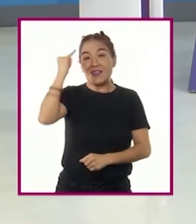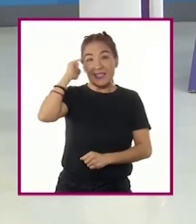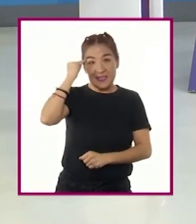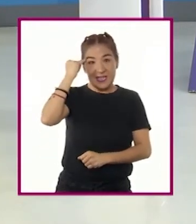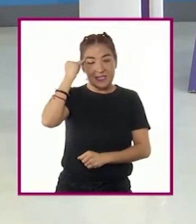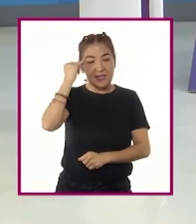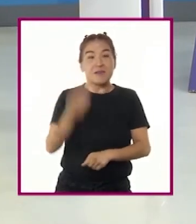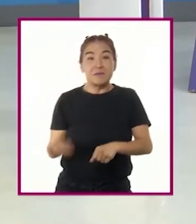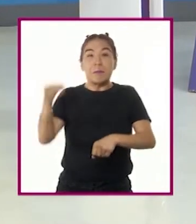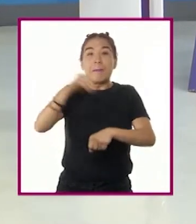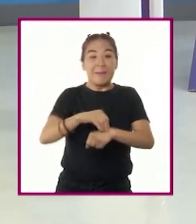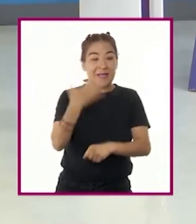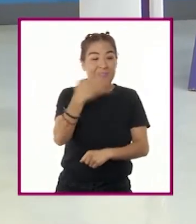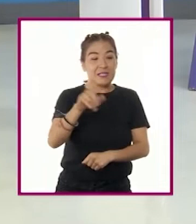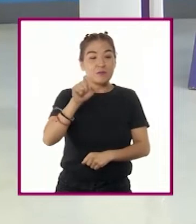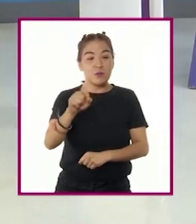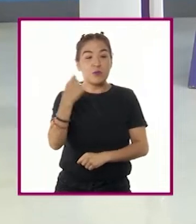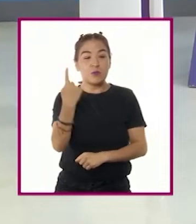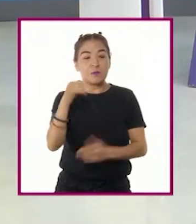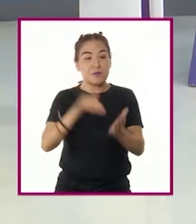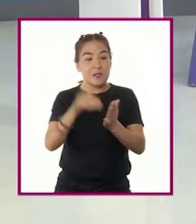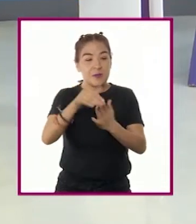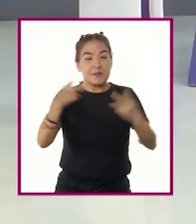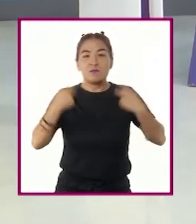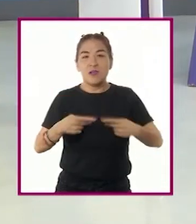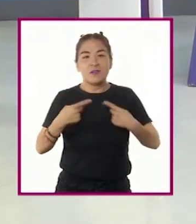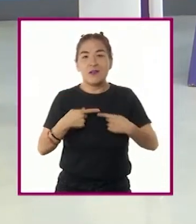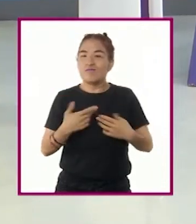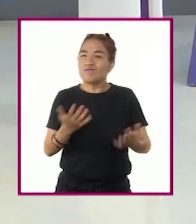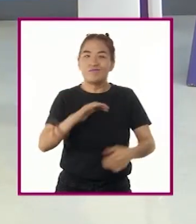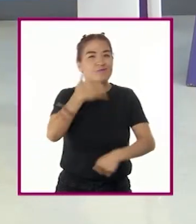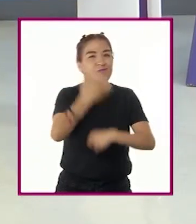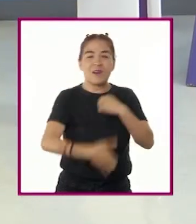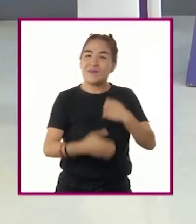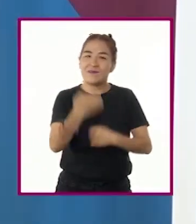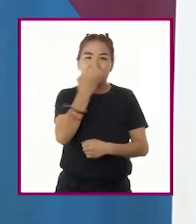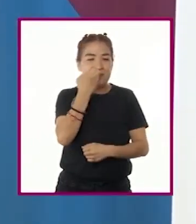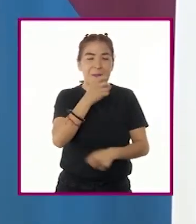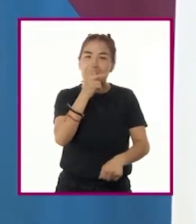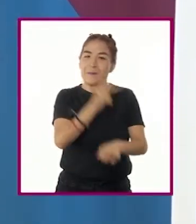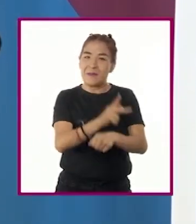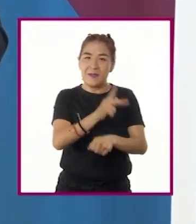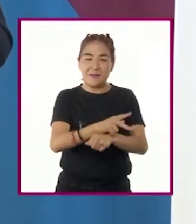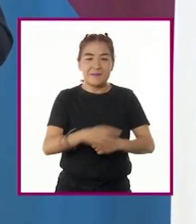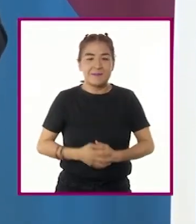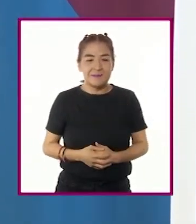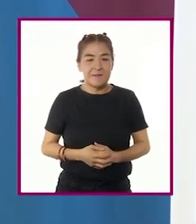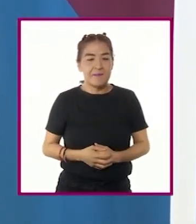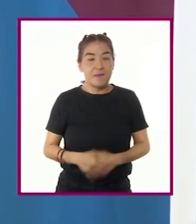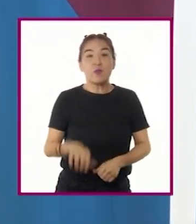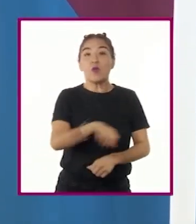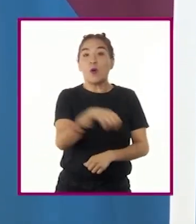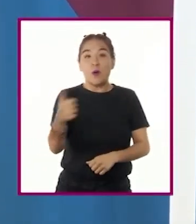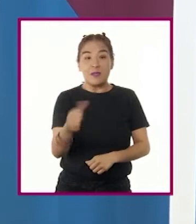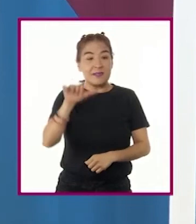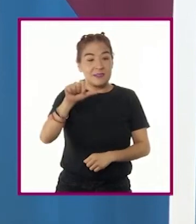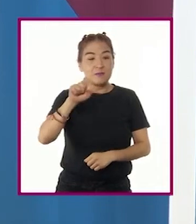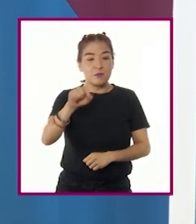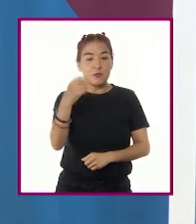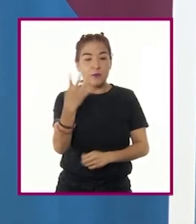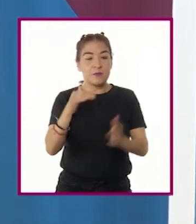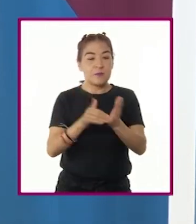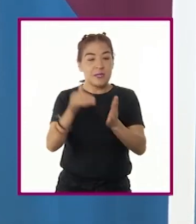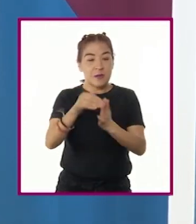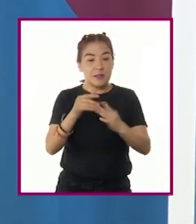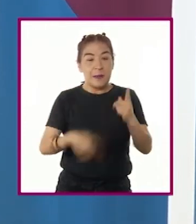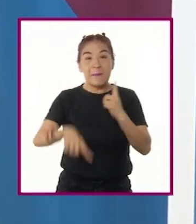añadimos 10.1 millones de personas que no acabaron la primaria. y otros 16.4 millones